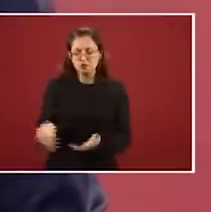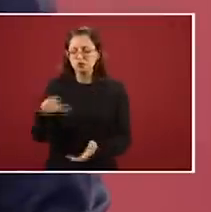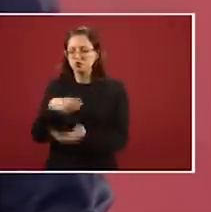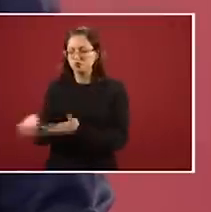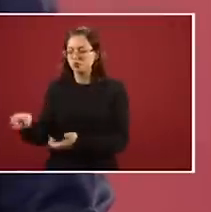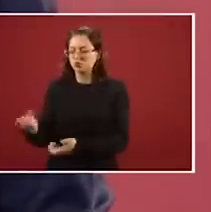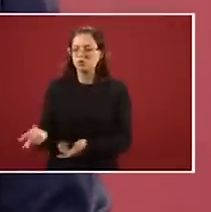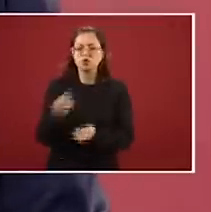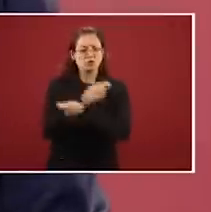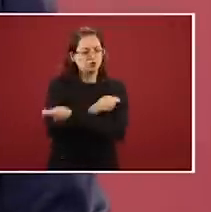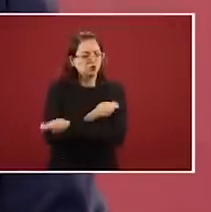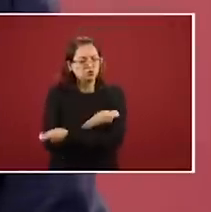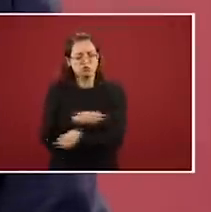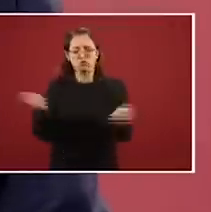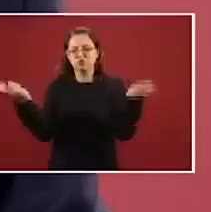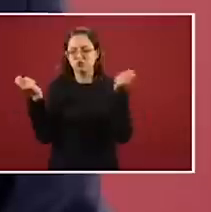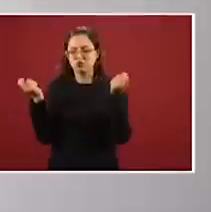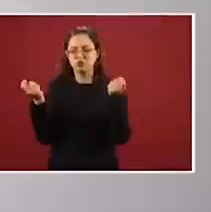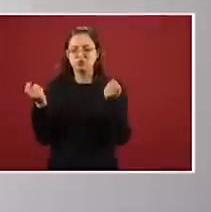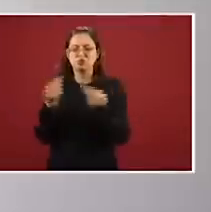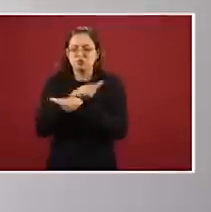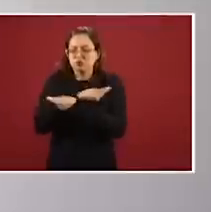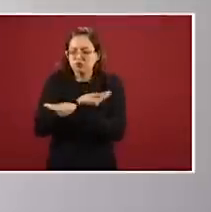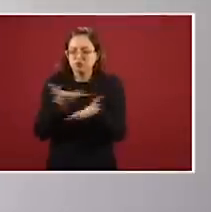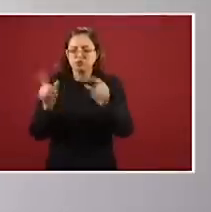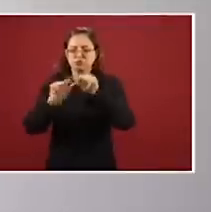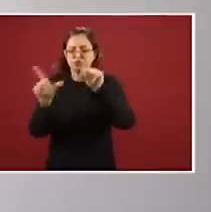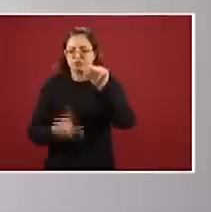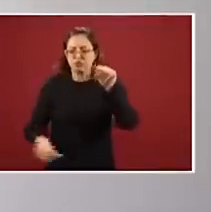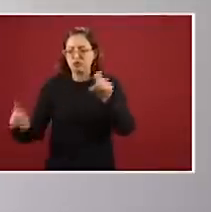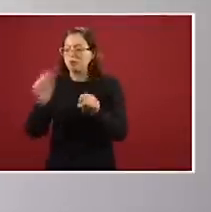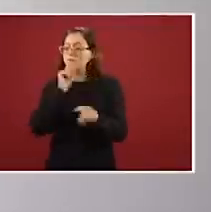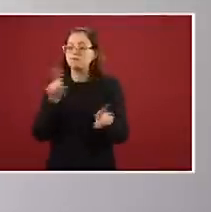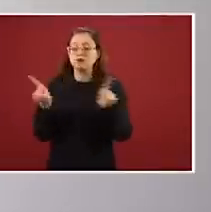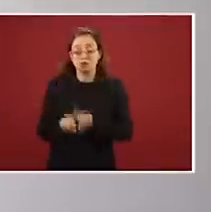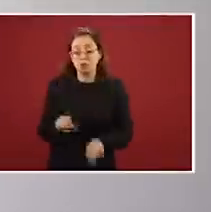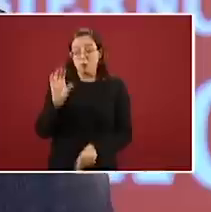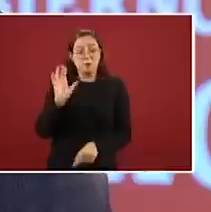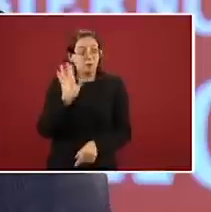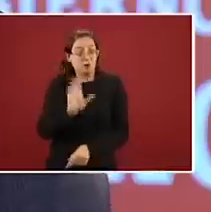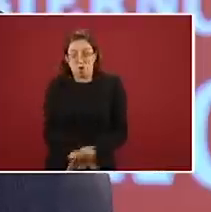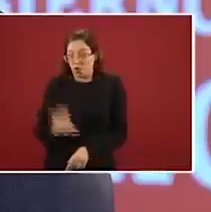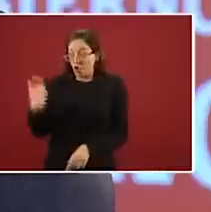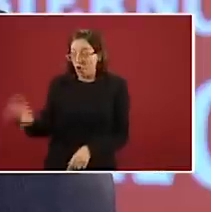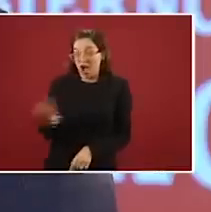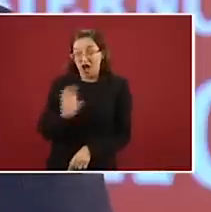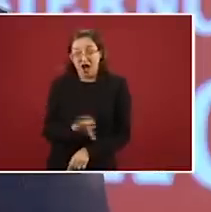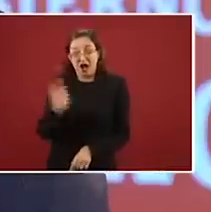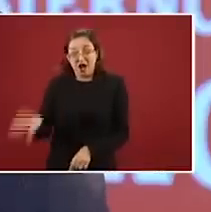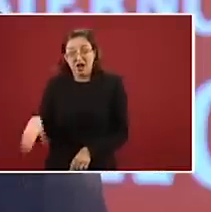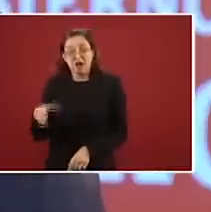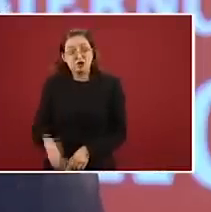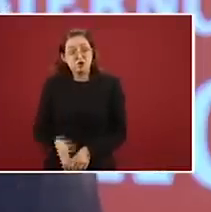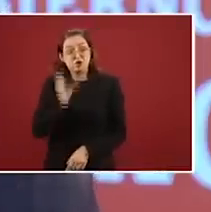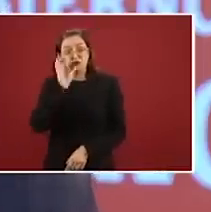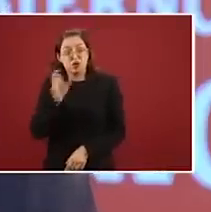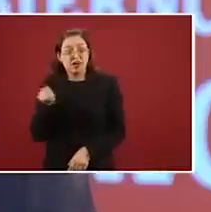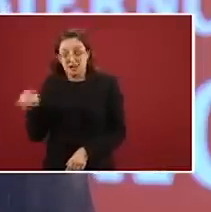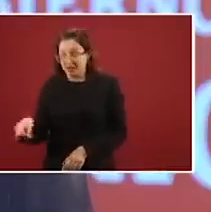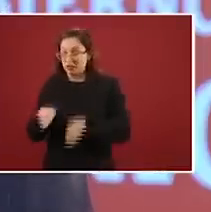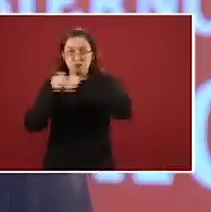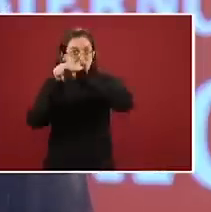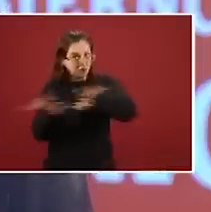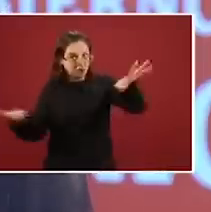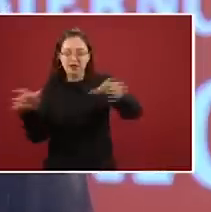que se distribuyan los medicamentos y que lleguen los medicamentos como llega la Coca-Cola a todos lados.